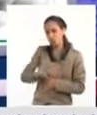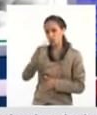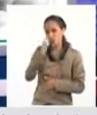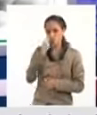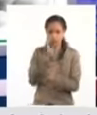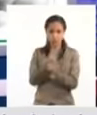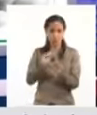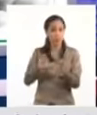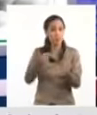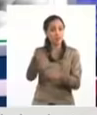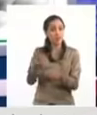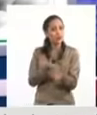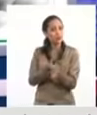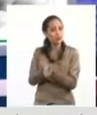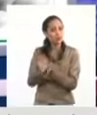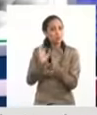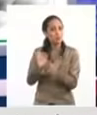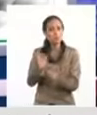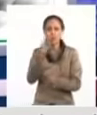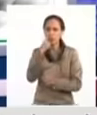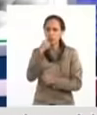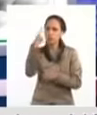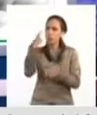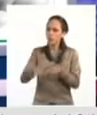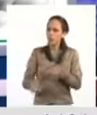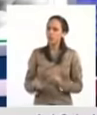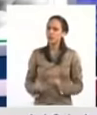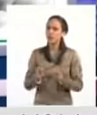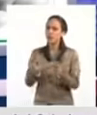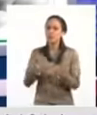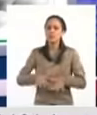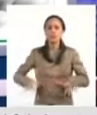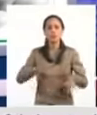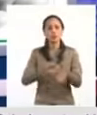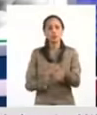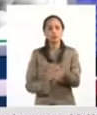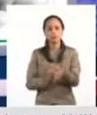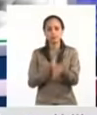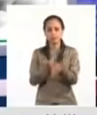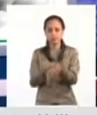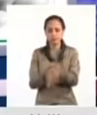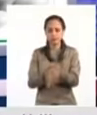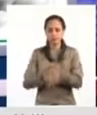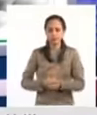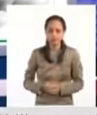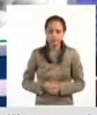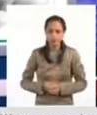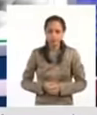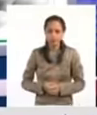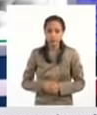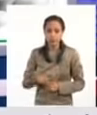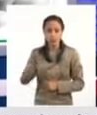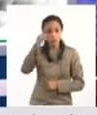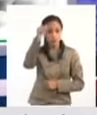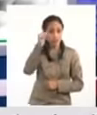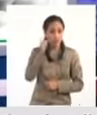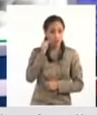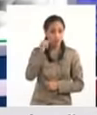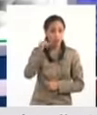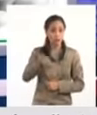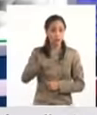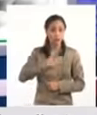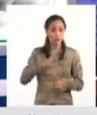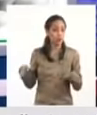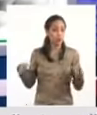para continuar conociendo otros datos sobre el comportamiento de la COVID-19 en nuestro país. Es sábado y nuestro colectivo